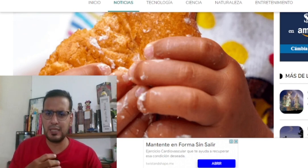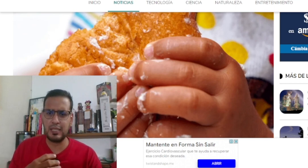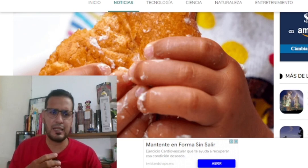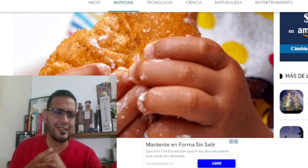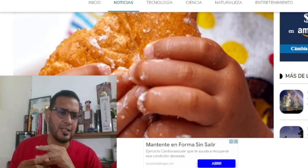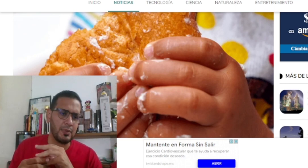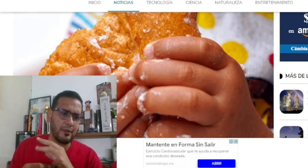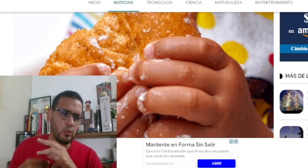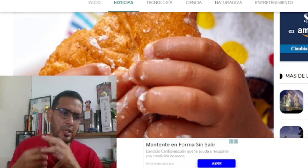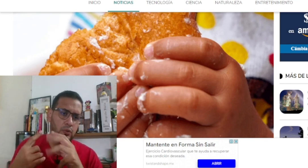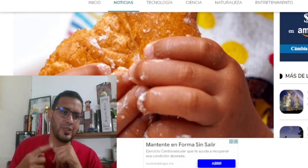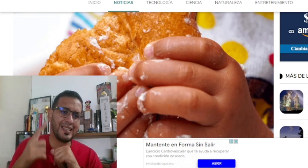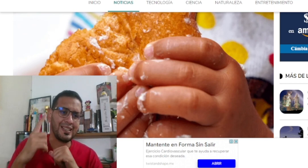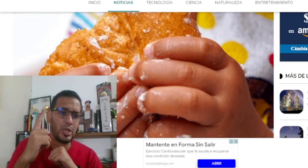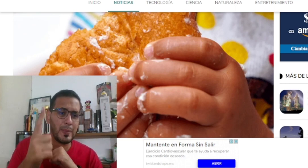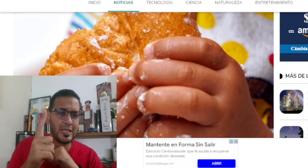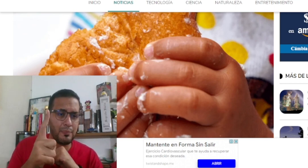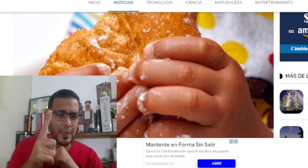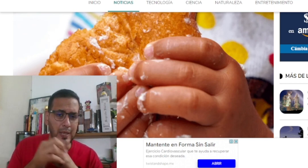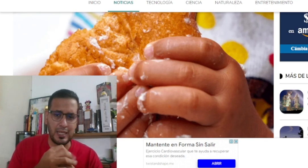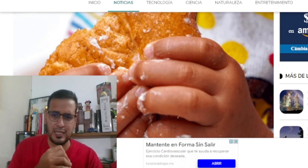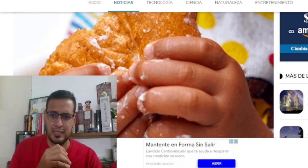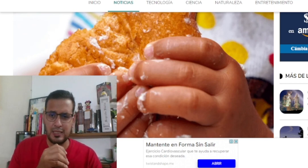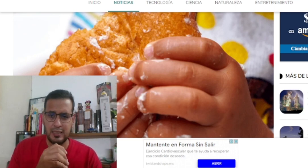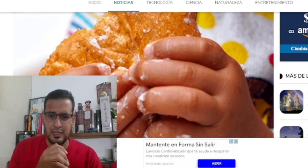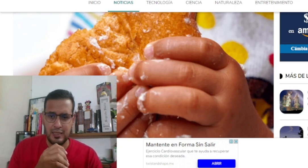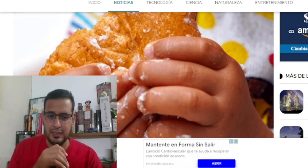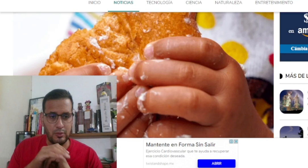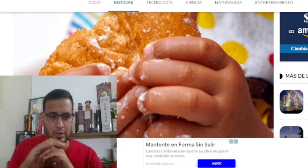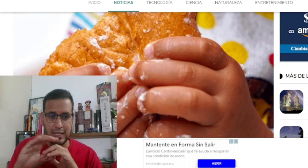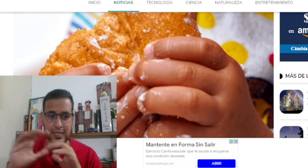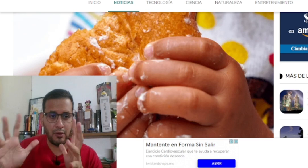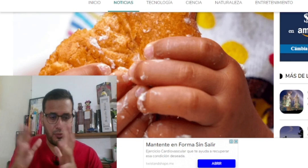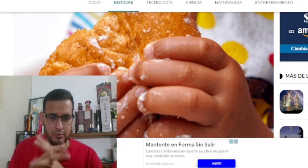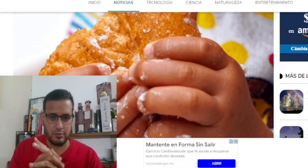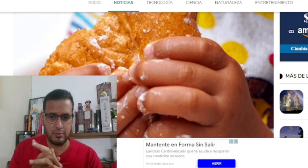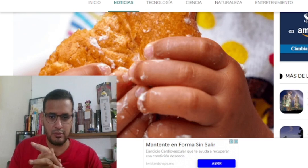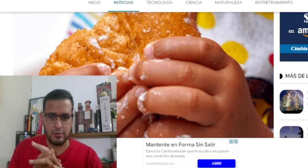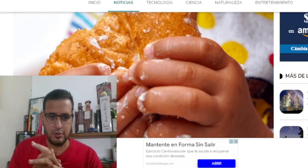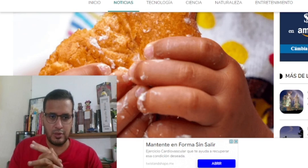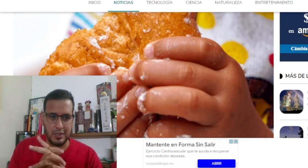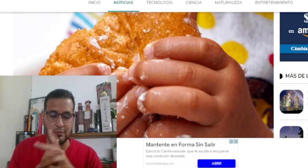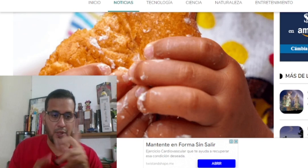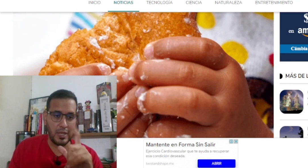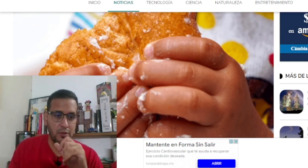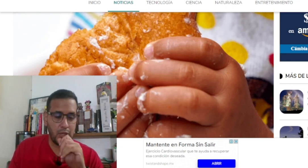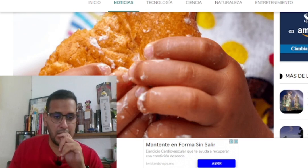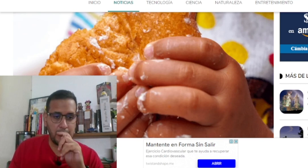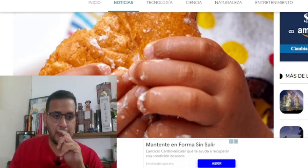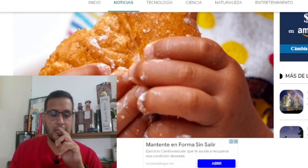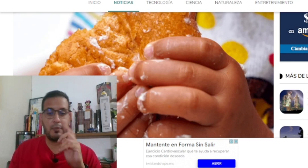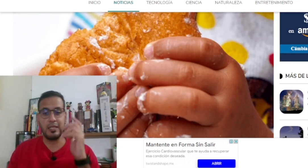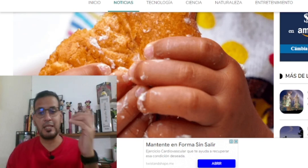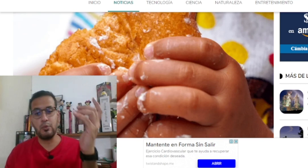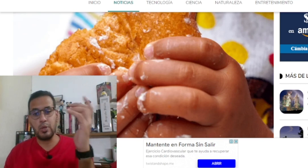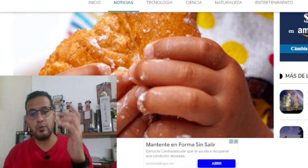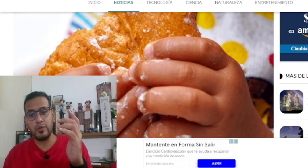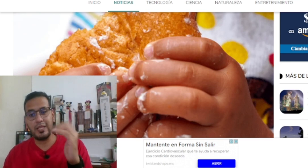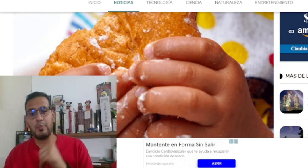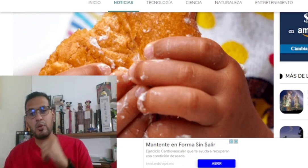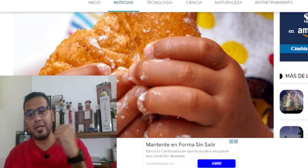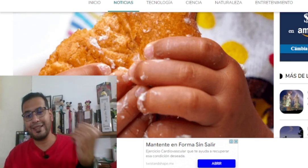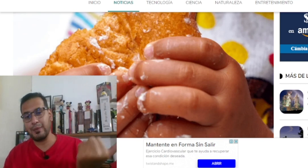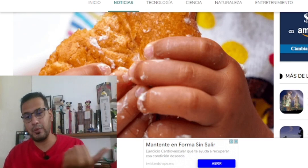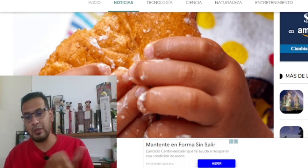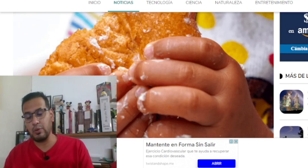una materia que se llamaba educación física solamente en primaria, en secundaria ya no. En primaria solamente había la materia de educación